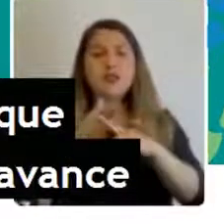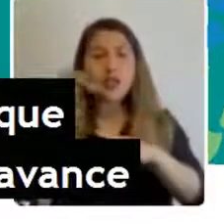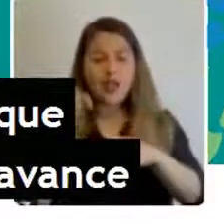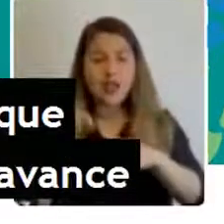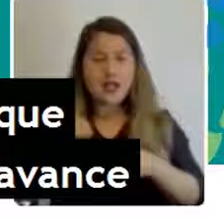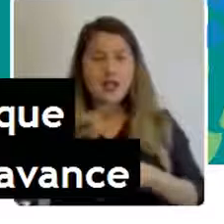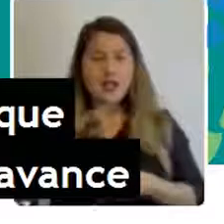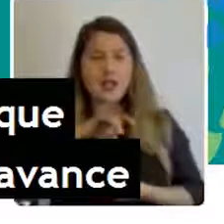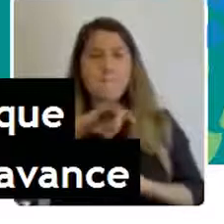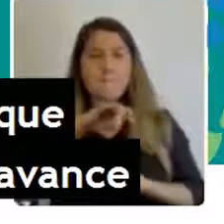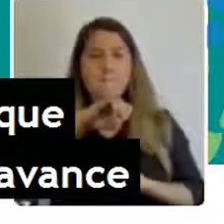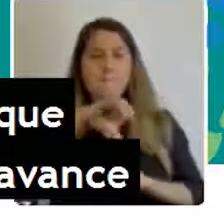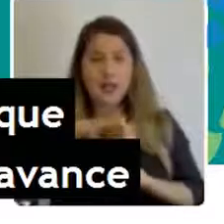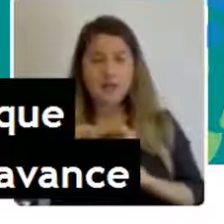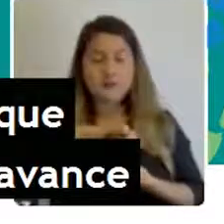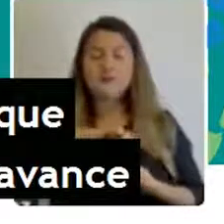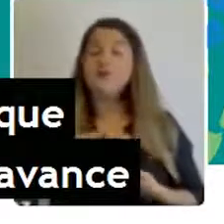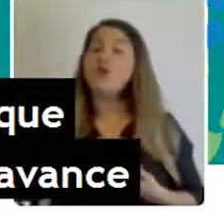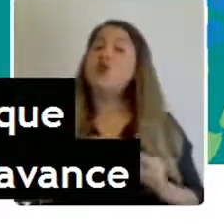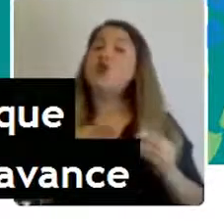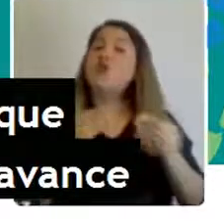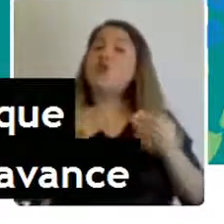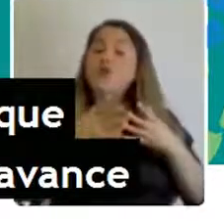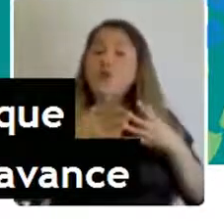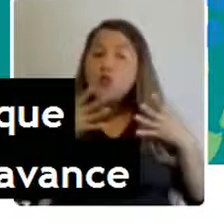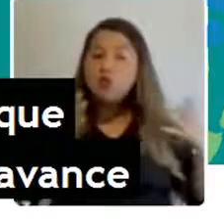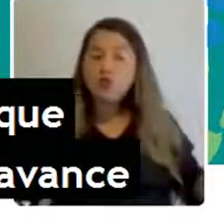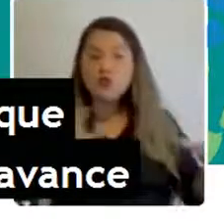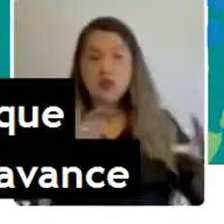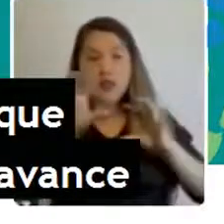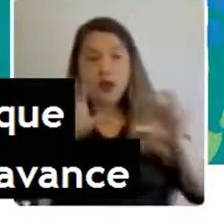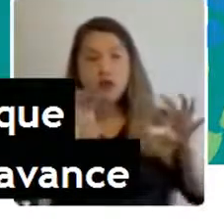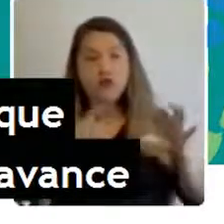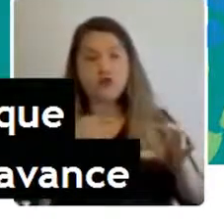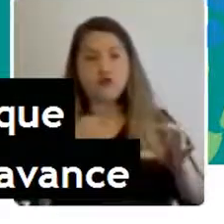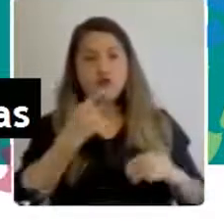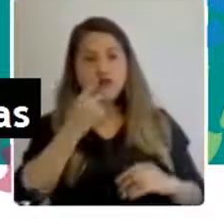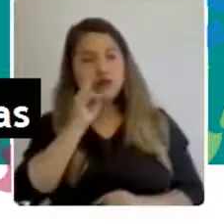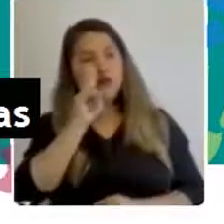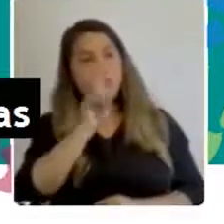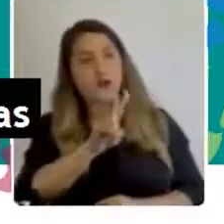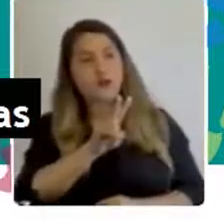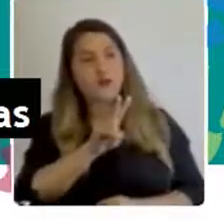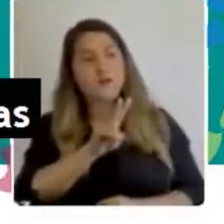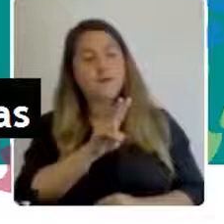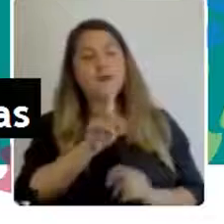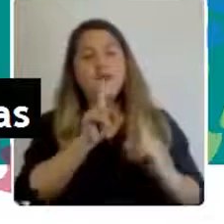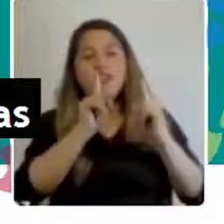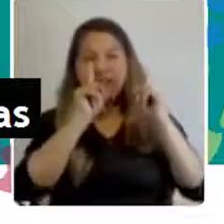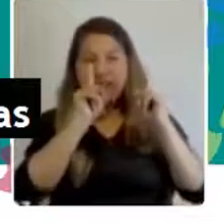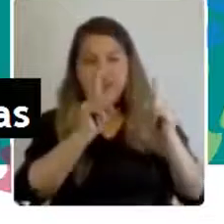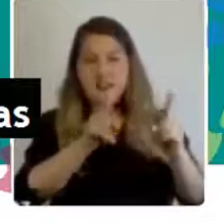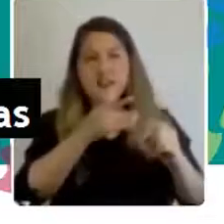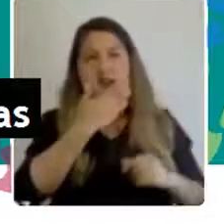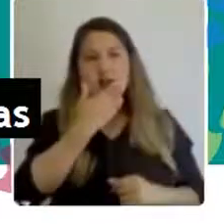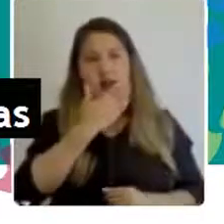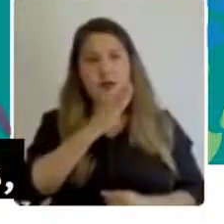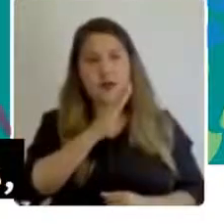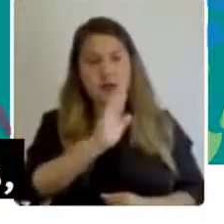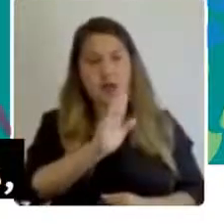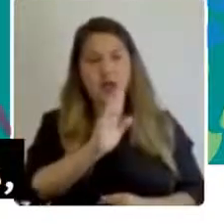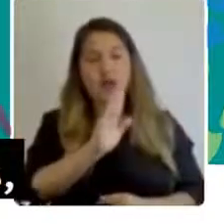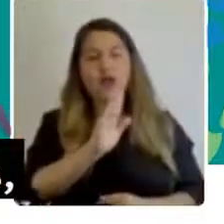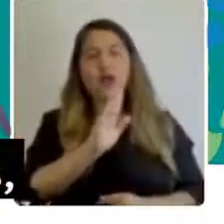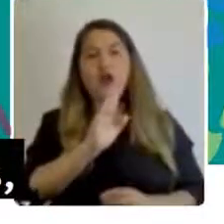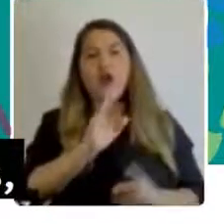Mucho de lo que nosotros hemos visto que pudiese ser mejorado o que pudiese dar un avance en términos de las enfermedades raras y poco frecuentes,